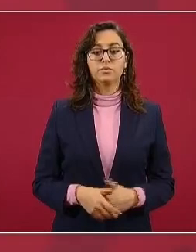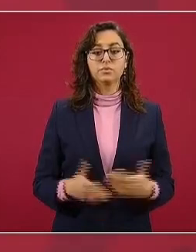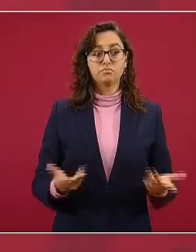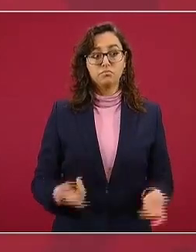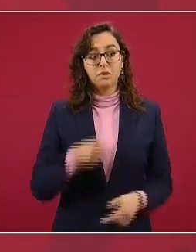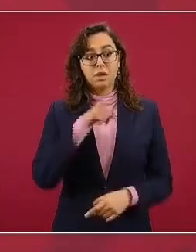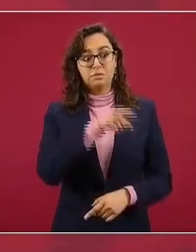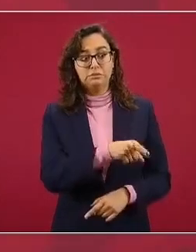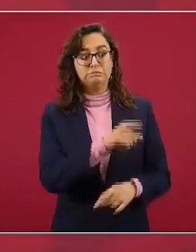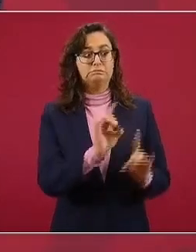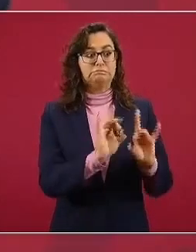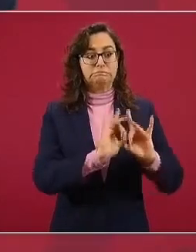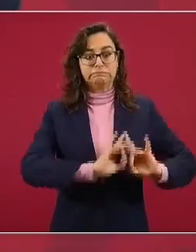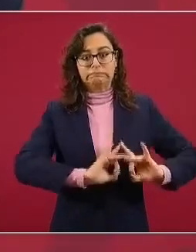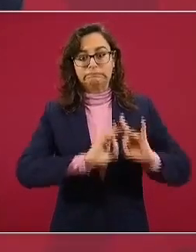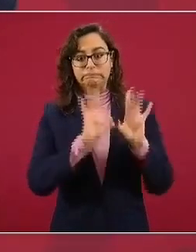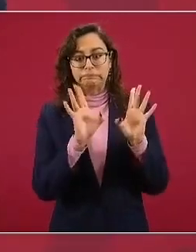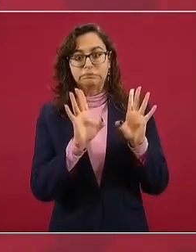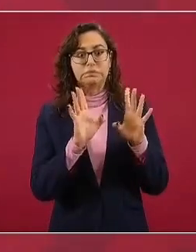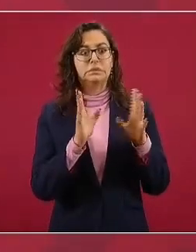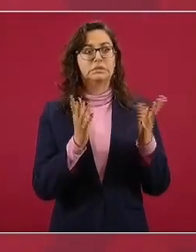esta situación, quien ha